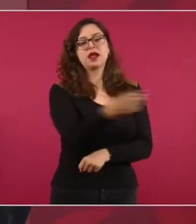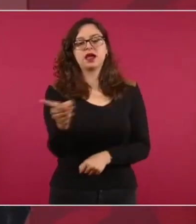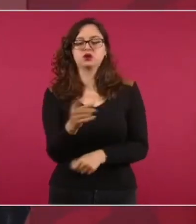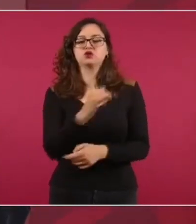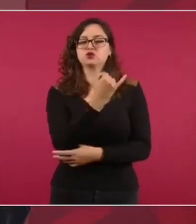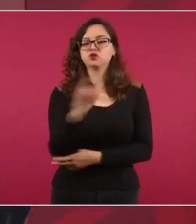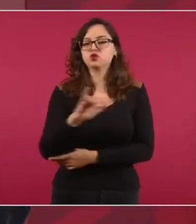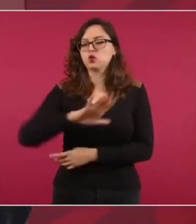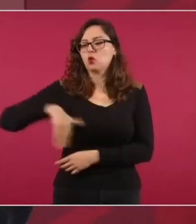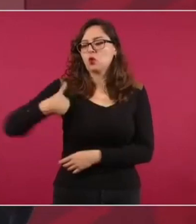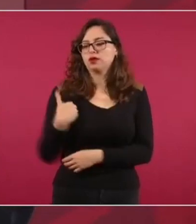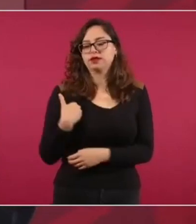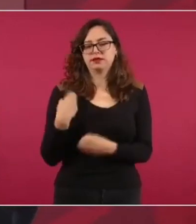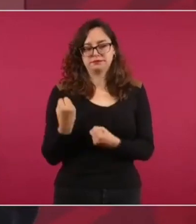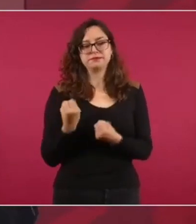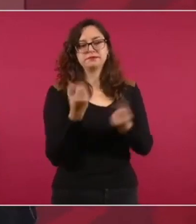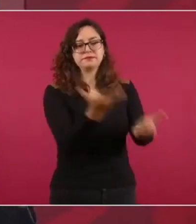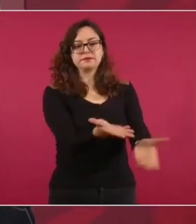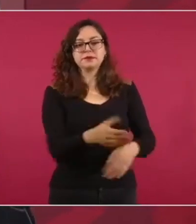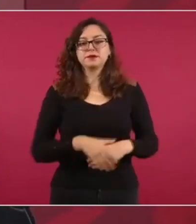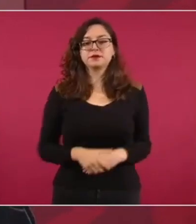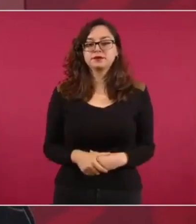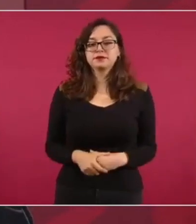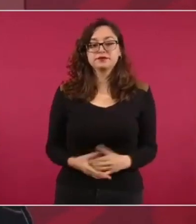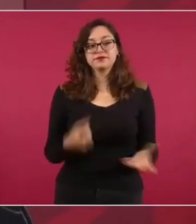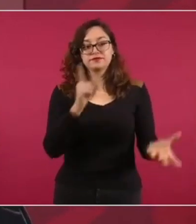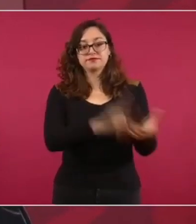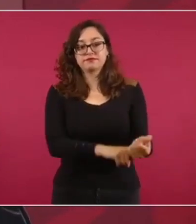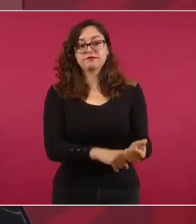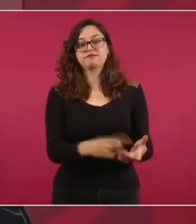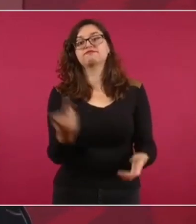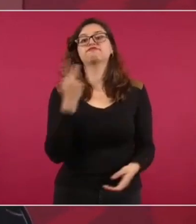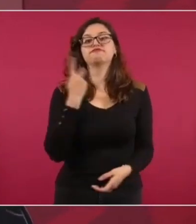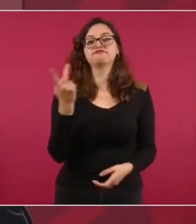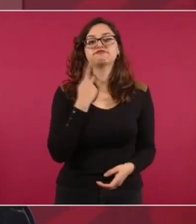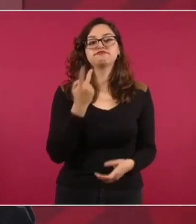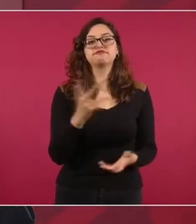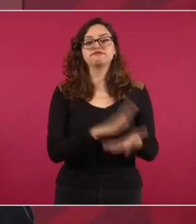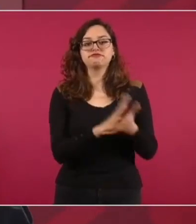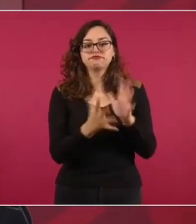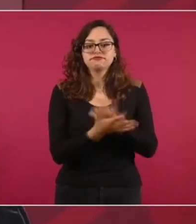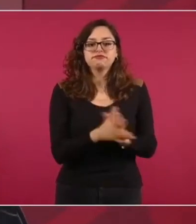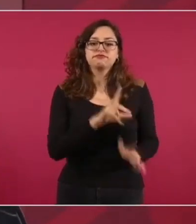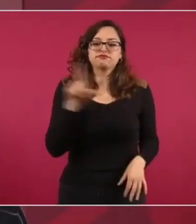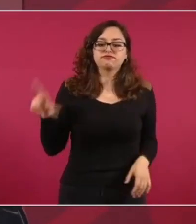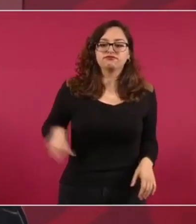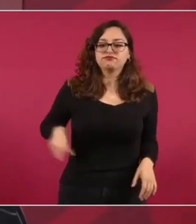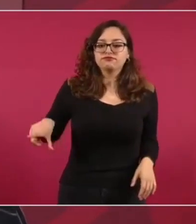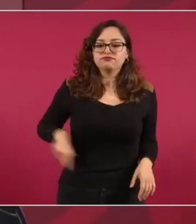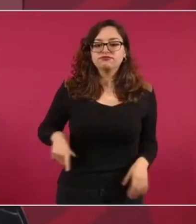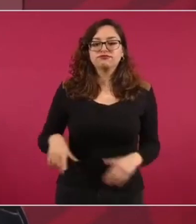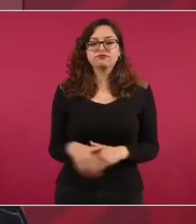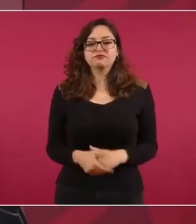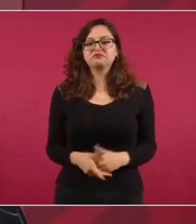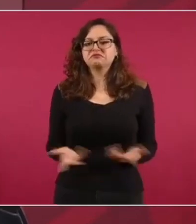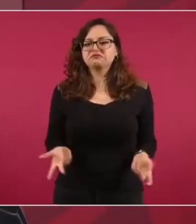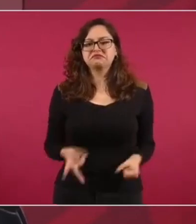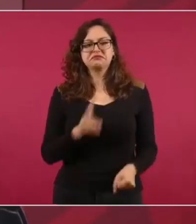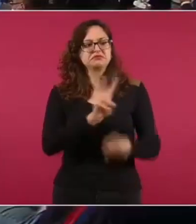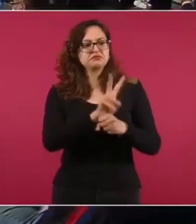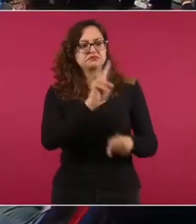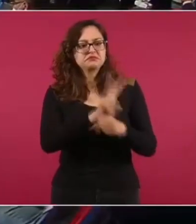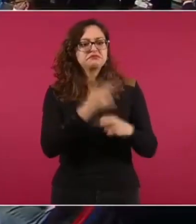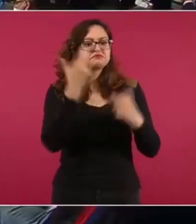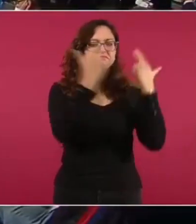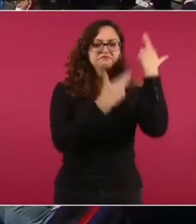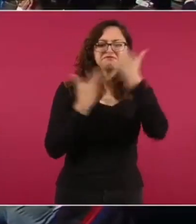vinculadas a funcionarios públicos. No hay supervisión, lo